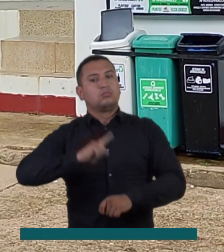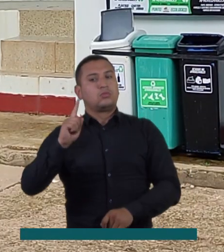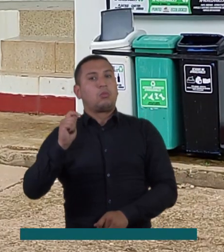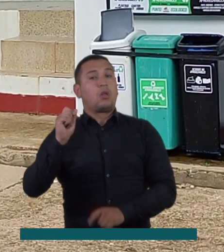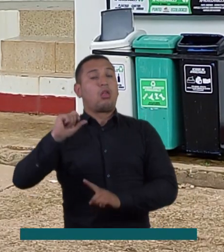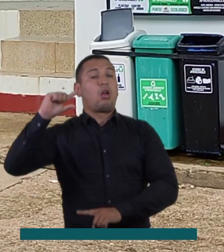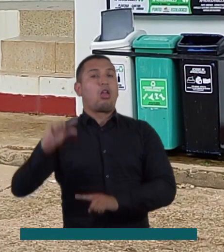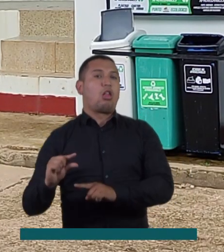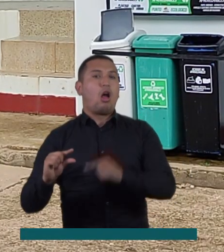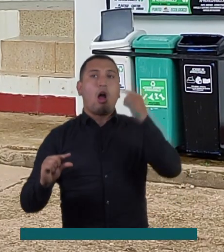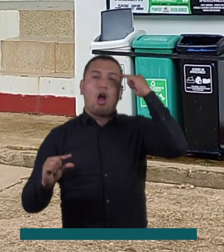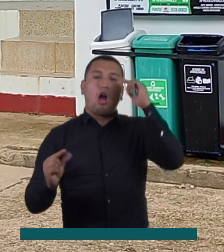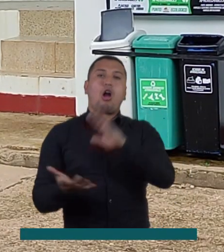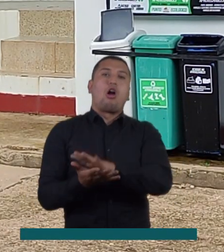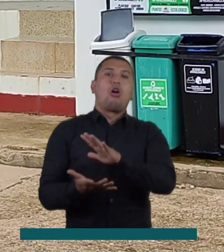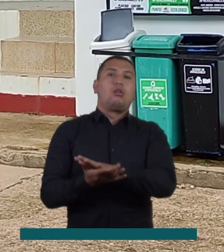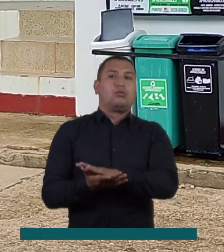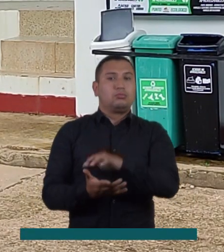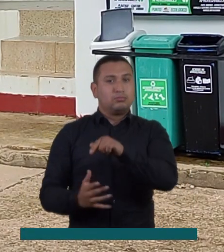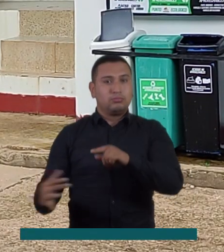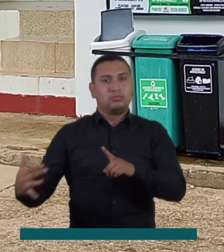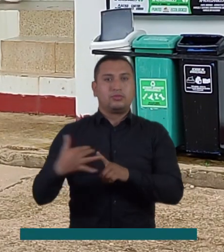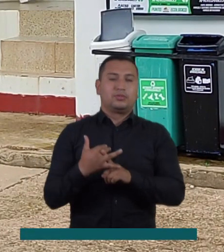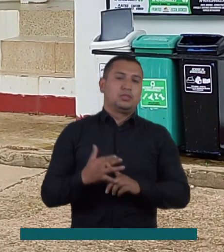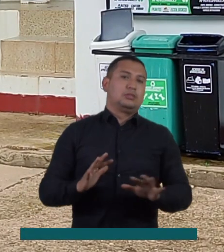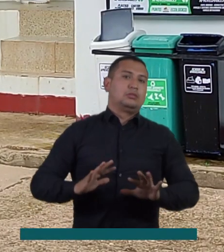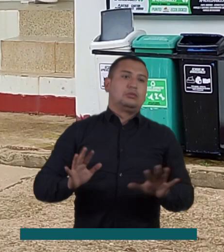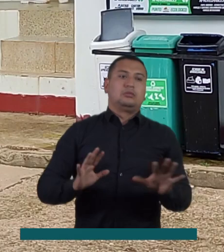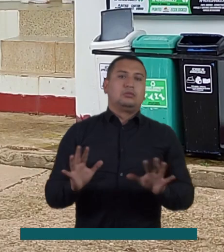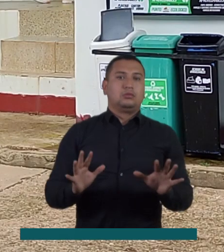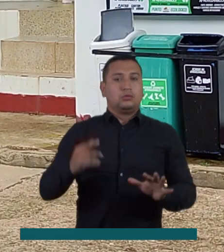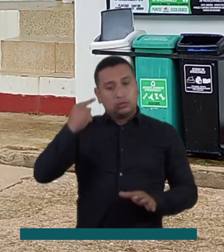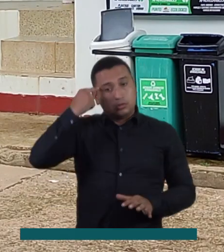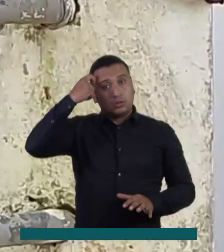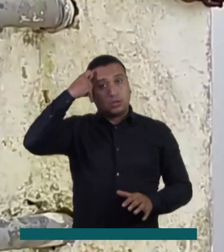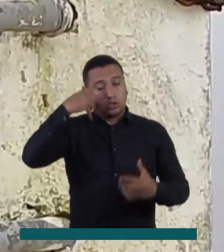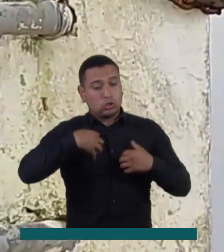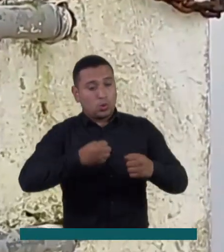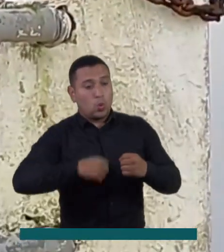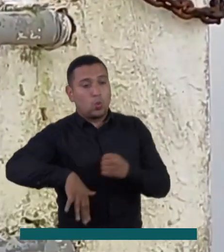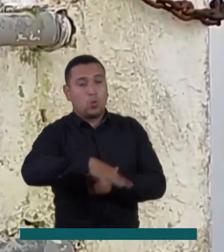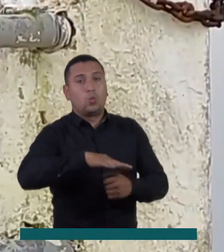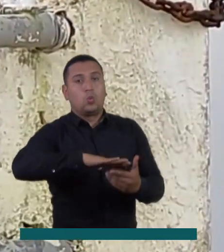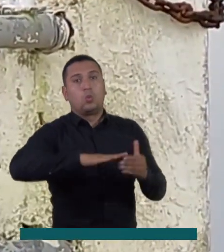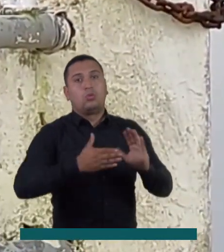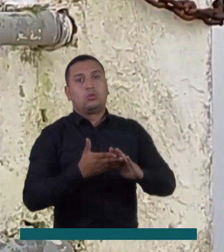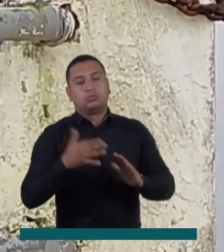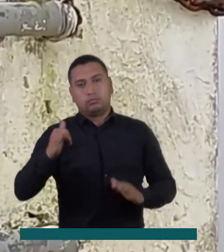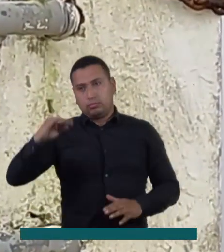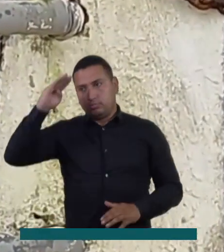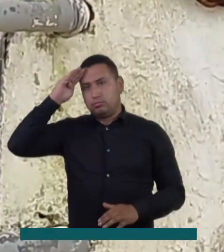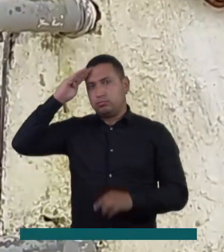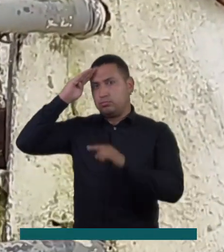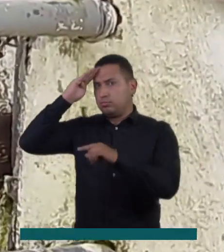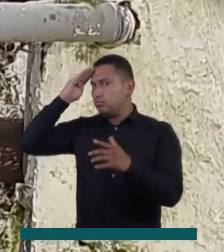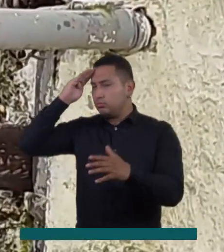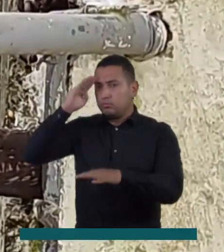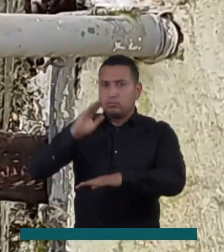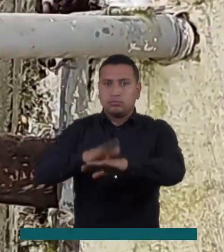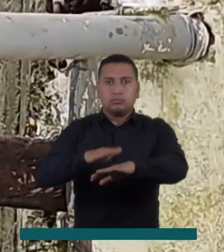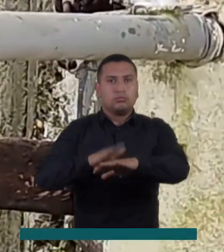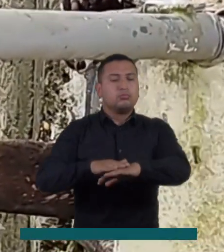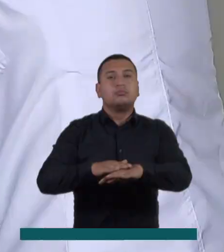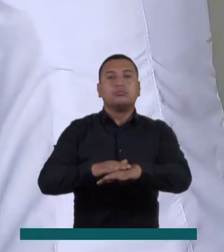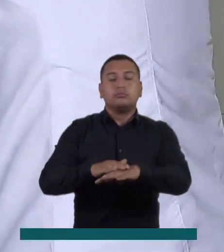menor precio. Este fenómeno provoca o genera un riesgo sanitario para la comunidad. Según las autoridades, los sacrificios clandestinos son